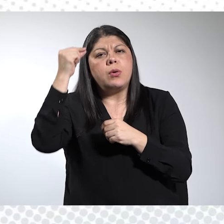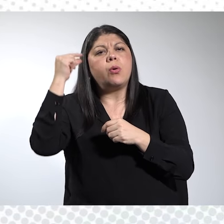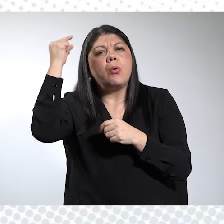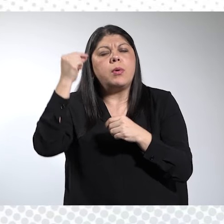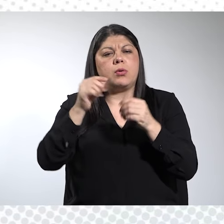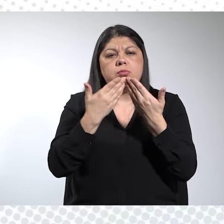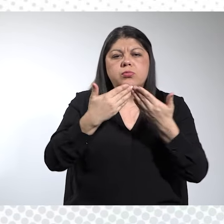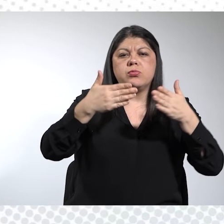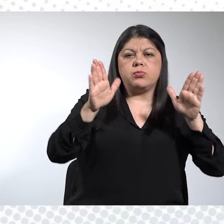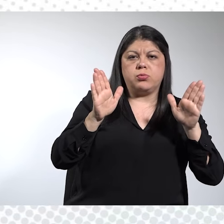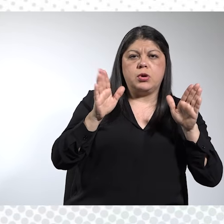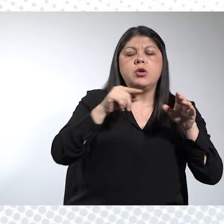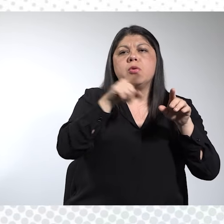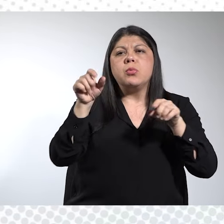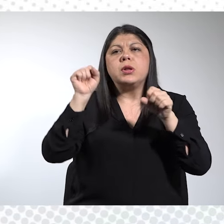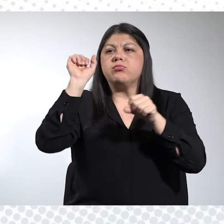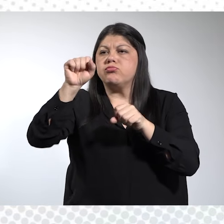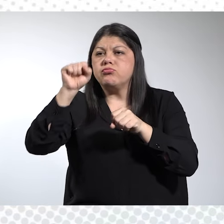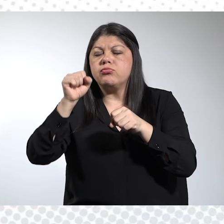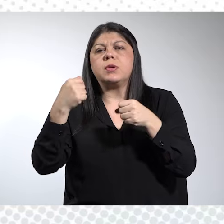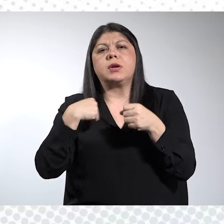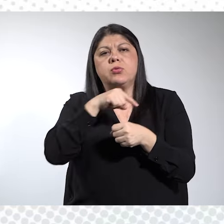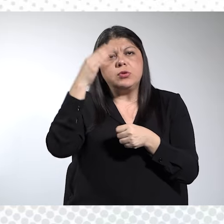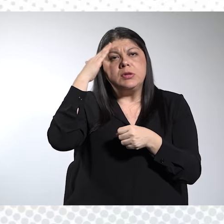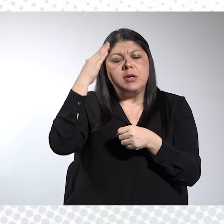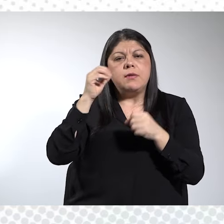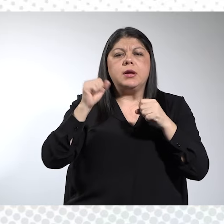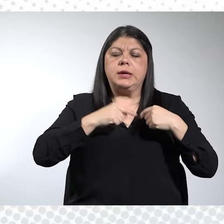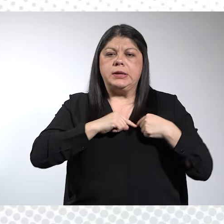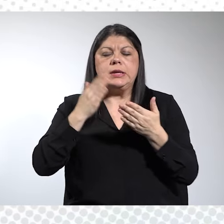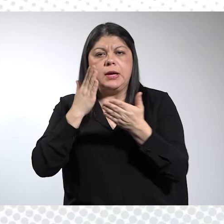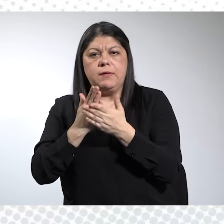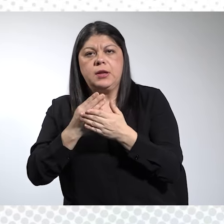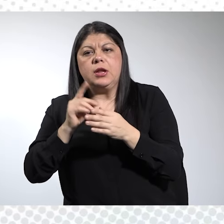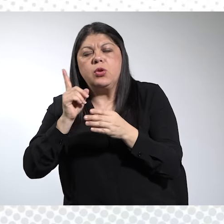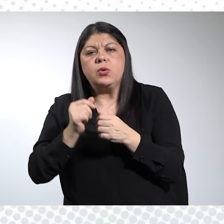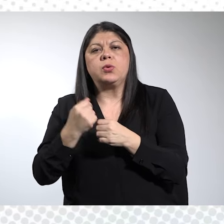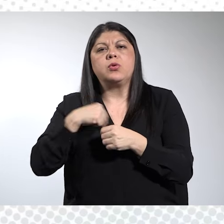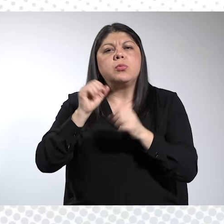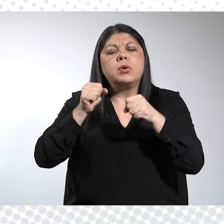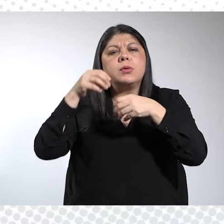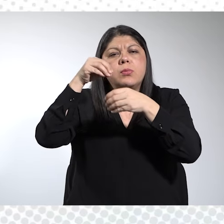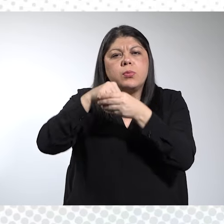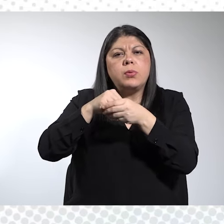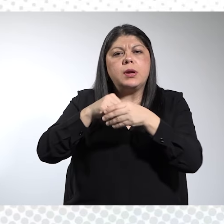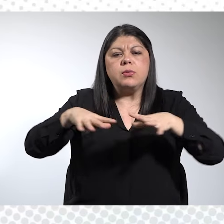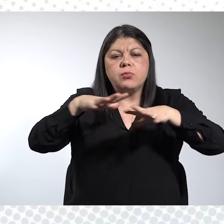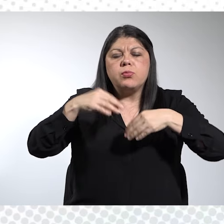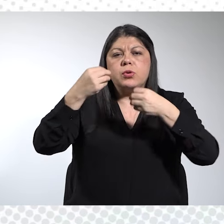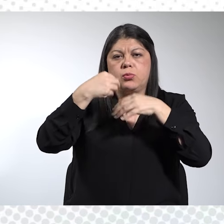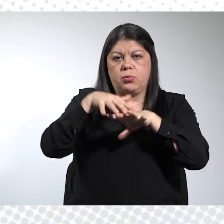un gobierno de puertas abiertas, donde pueden ir a tocar, donde saben dónde nos duele y hacer las intervenciones desde los